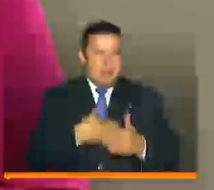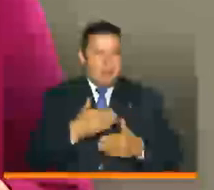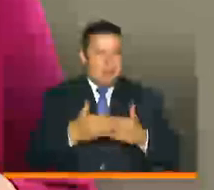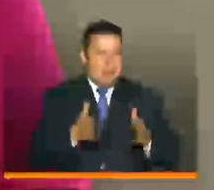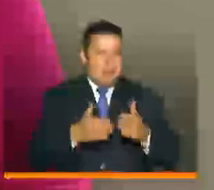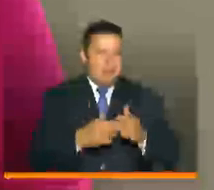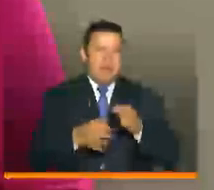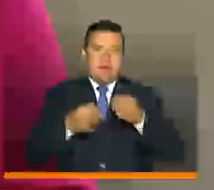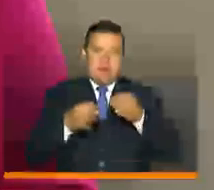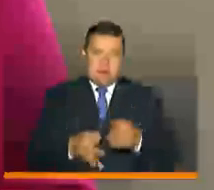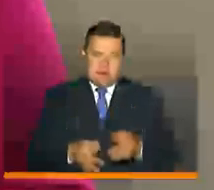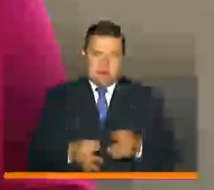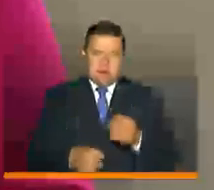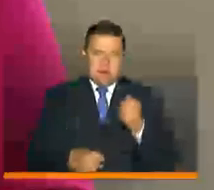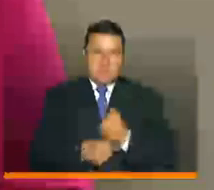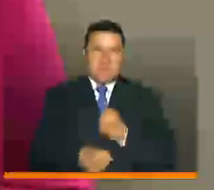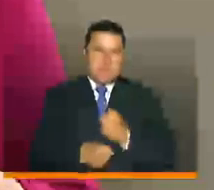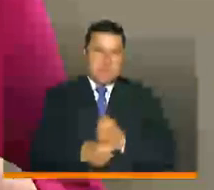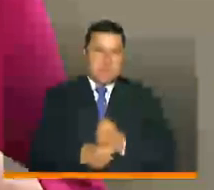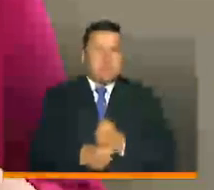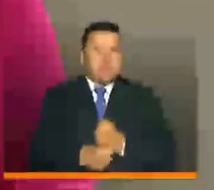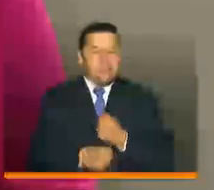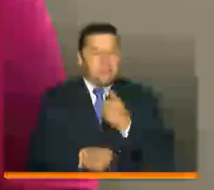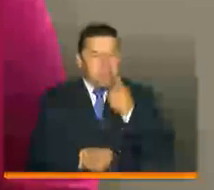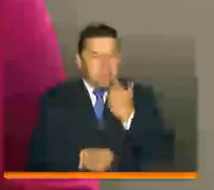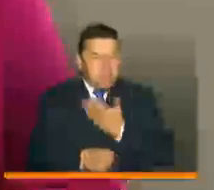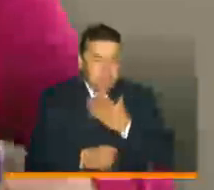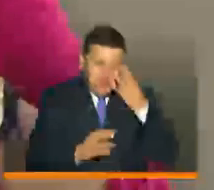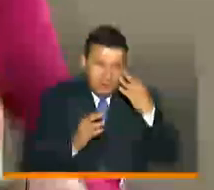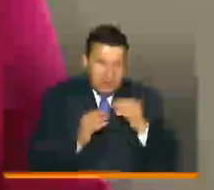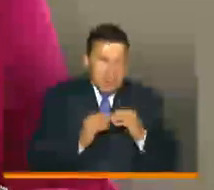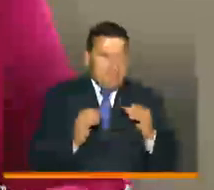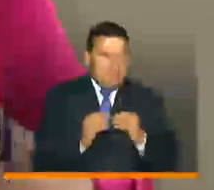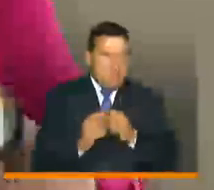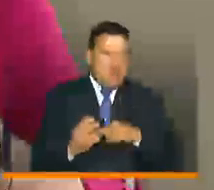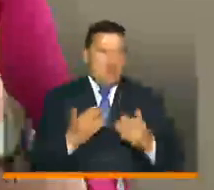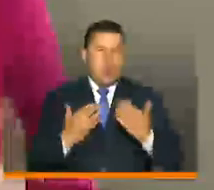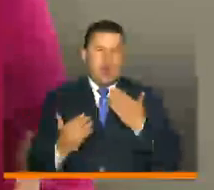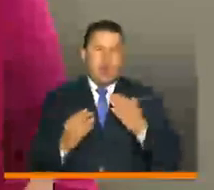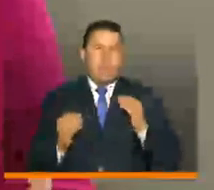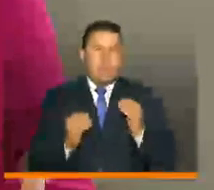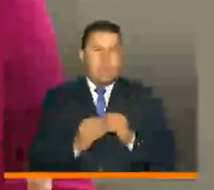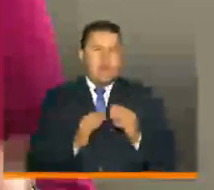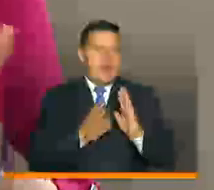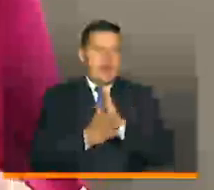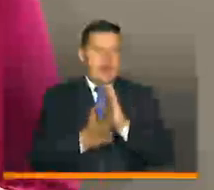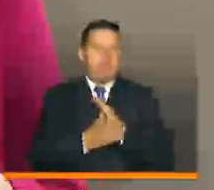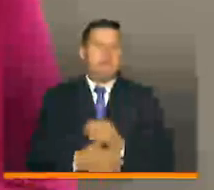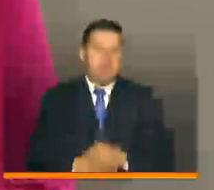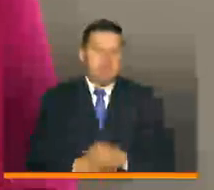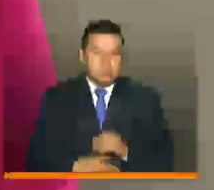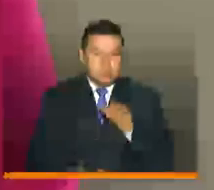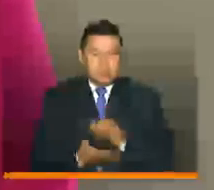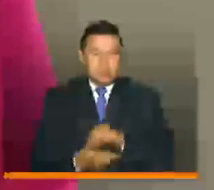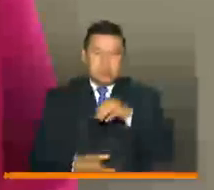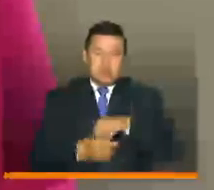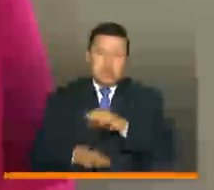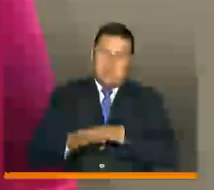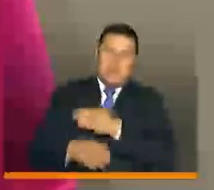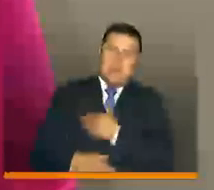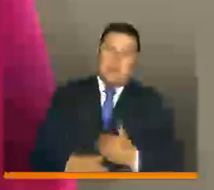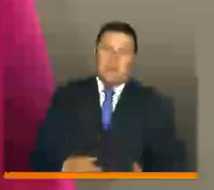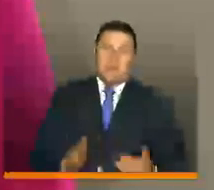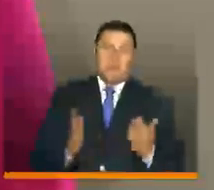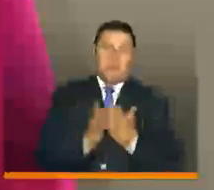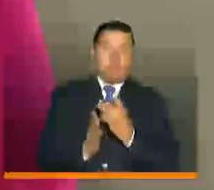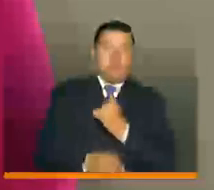progresivo, seguro, trabajando con el consentimiento de los padres y generando mucha confianza y mucha más información. Y en este mismo sentido, presidente,